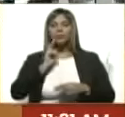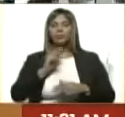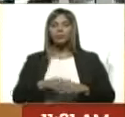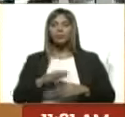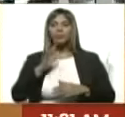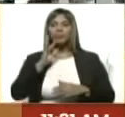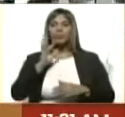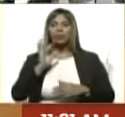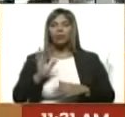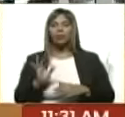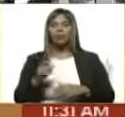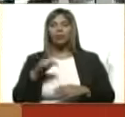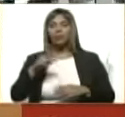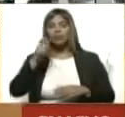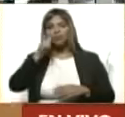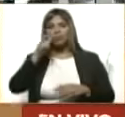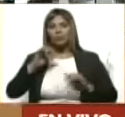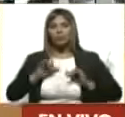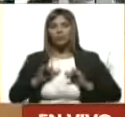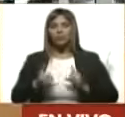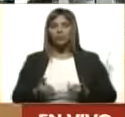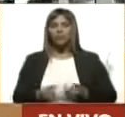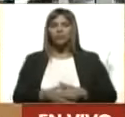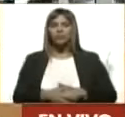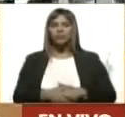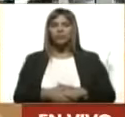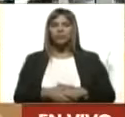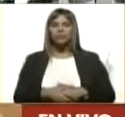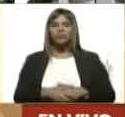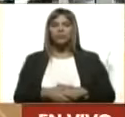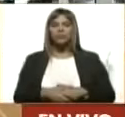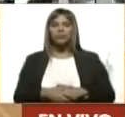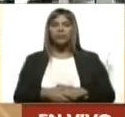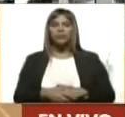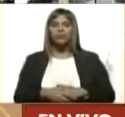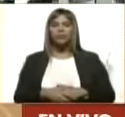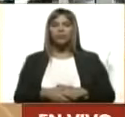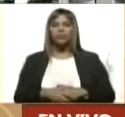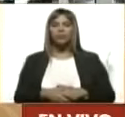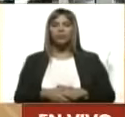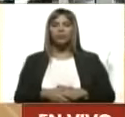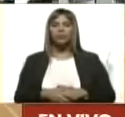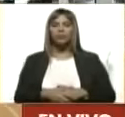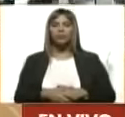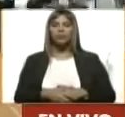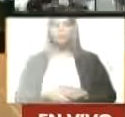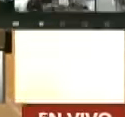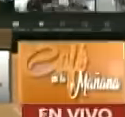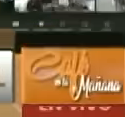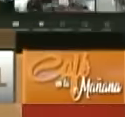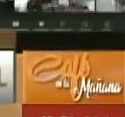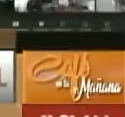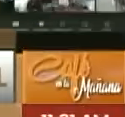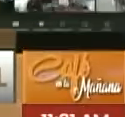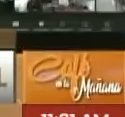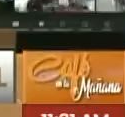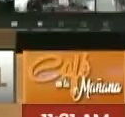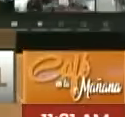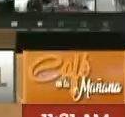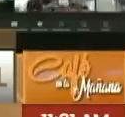de esa manera nuestro pueblo se va a rendir, desconocen a nuestro pueblo que tiene una altísima carga de